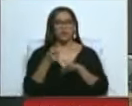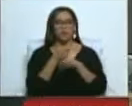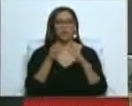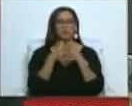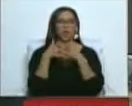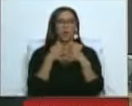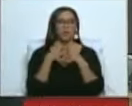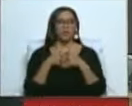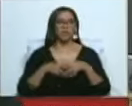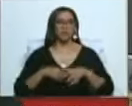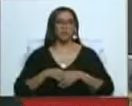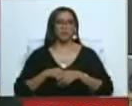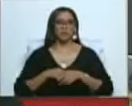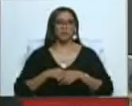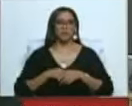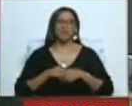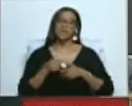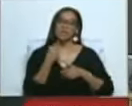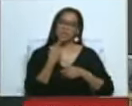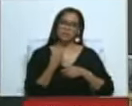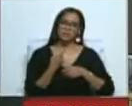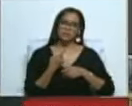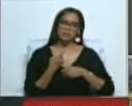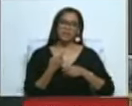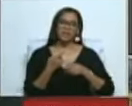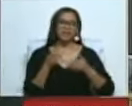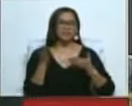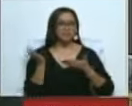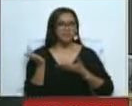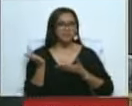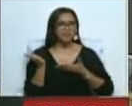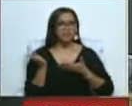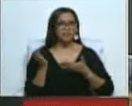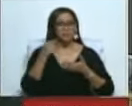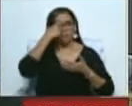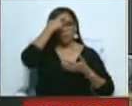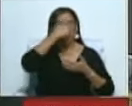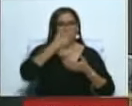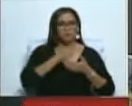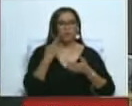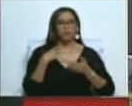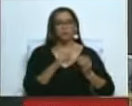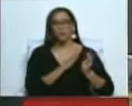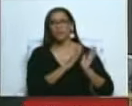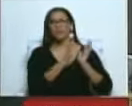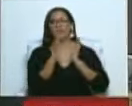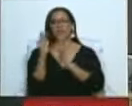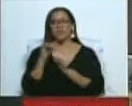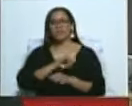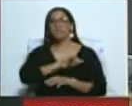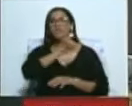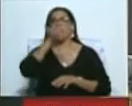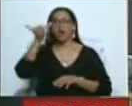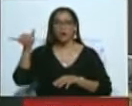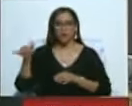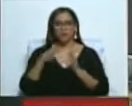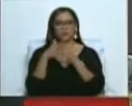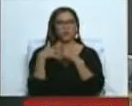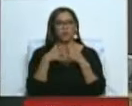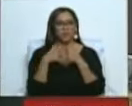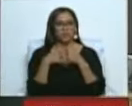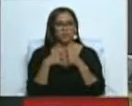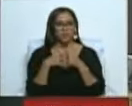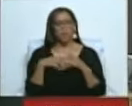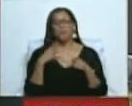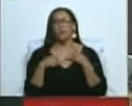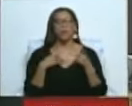Unidos, y resulta que ese pueblo que tuvo que ir a migrar